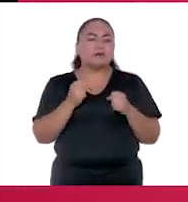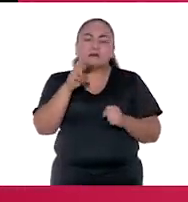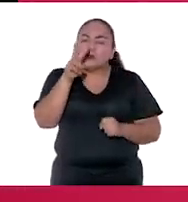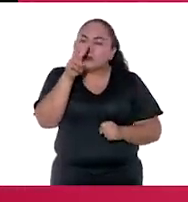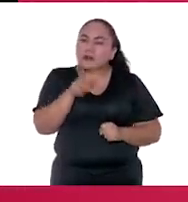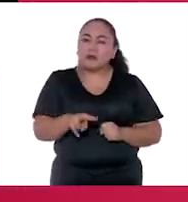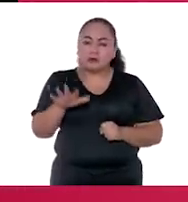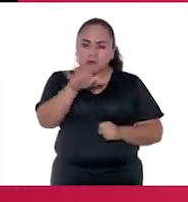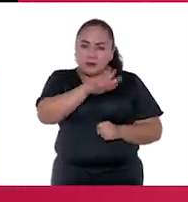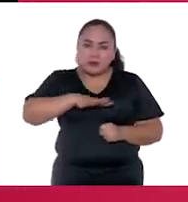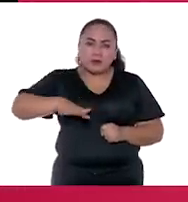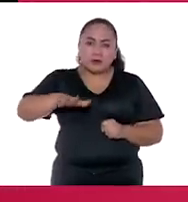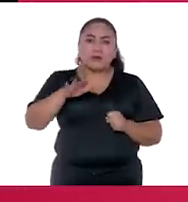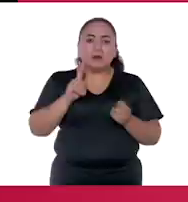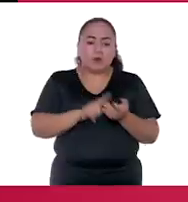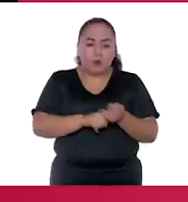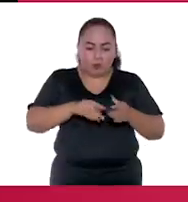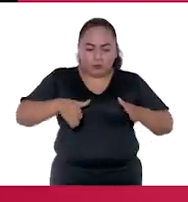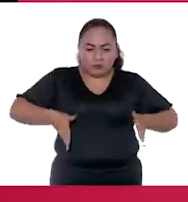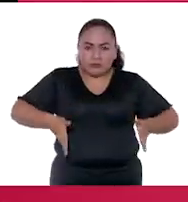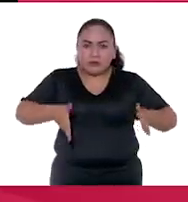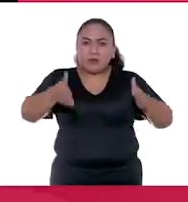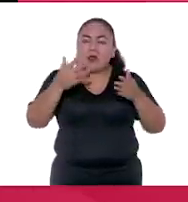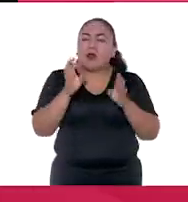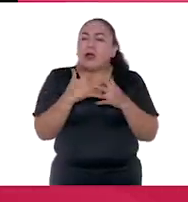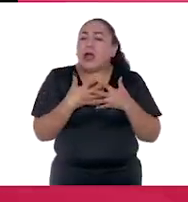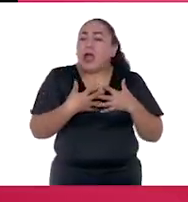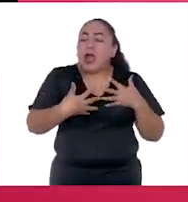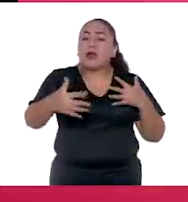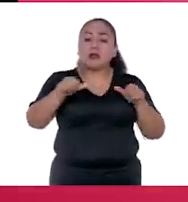Realmente la nave es enorme y tiene varios altares.